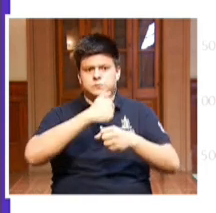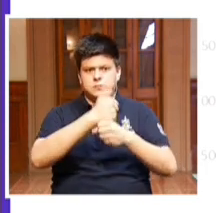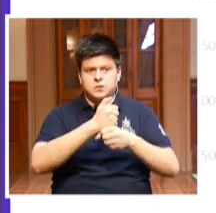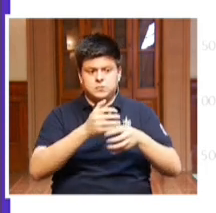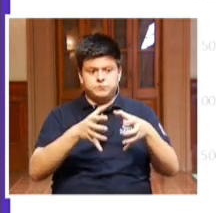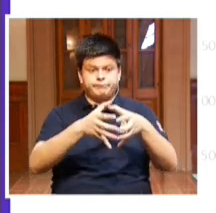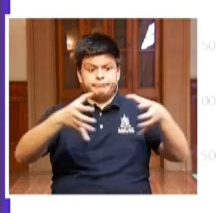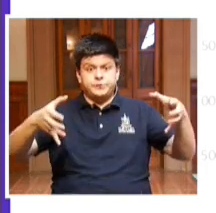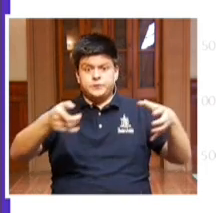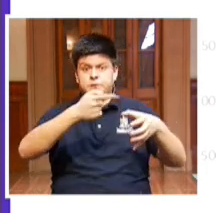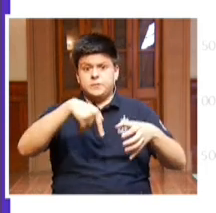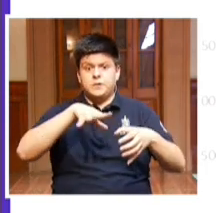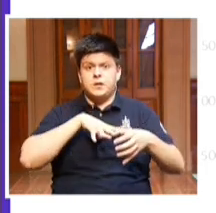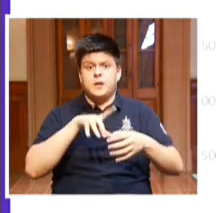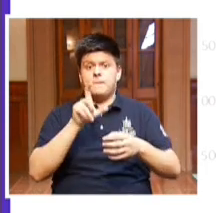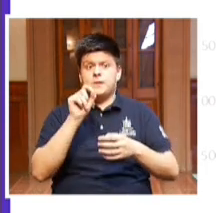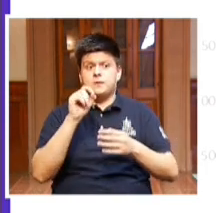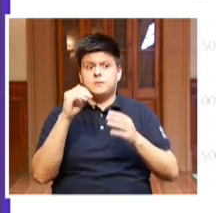años, con